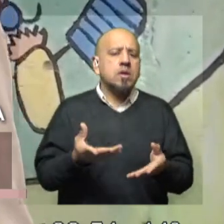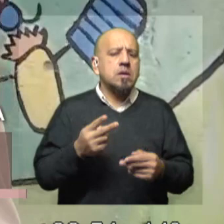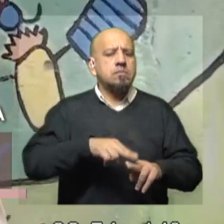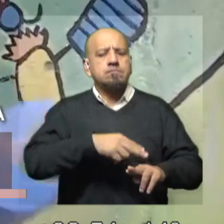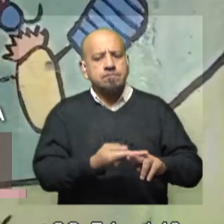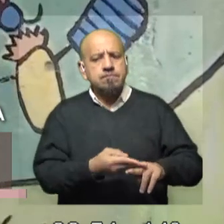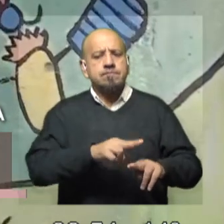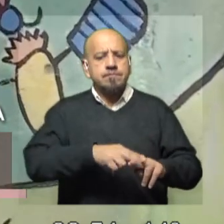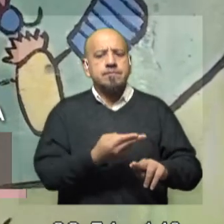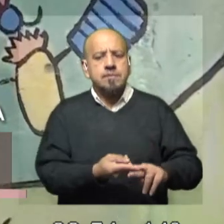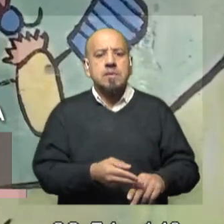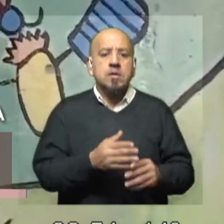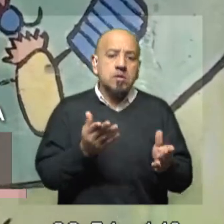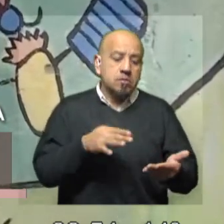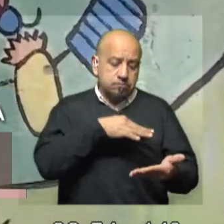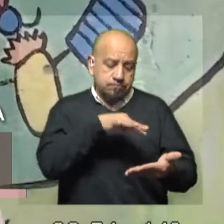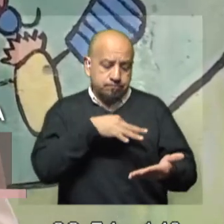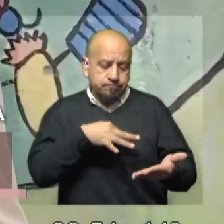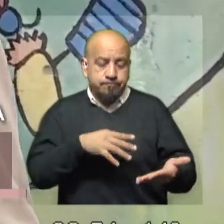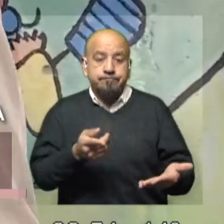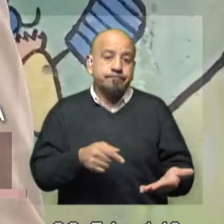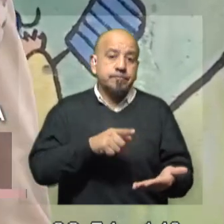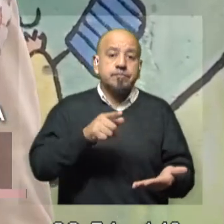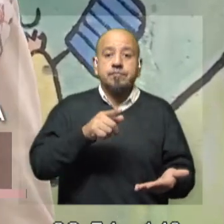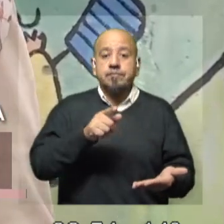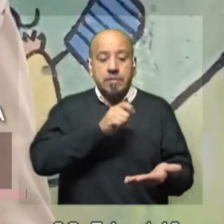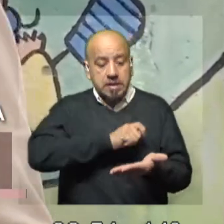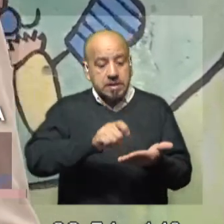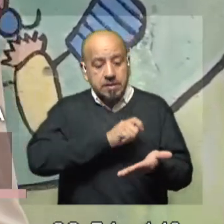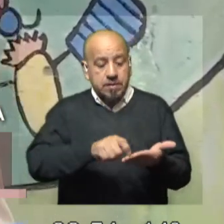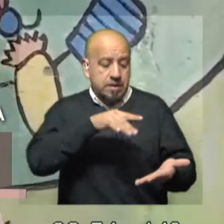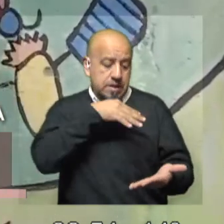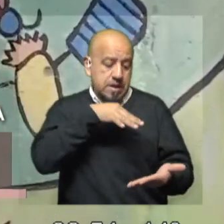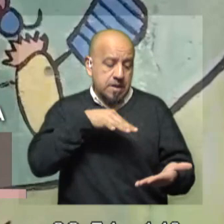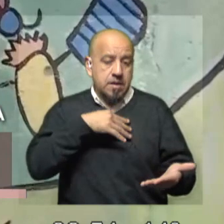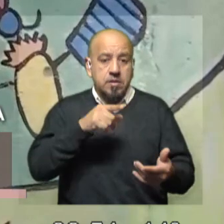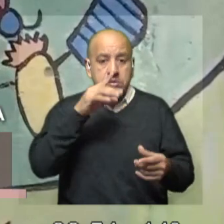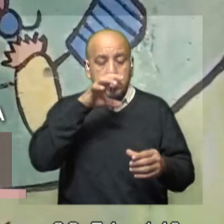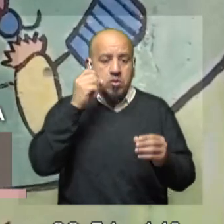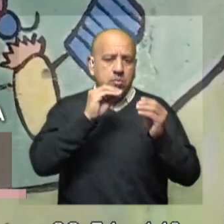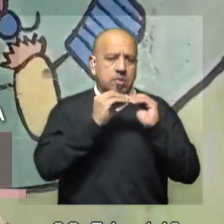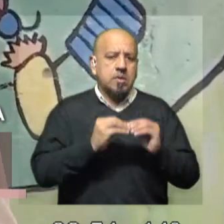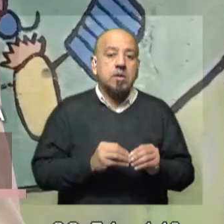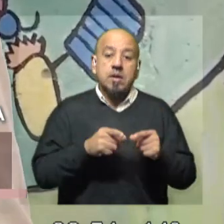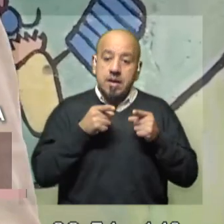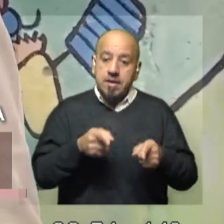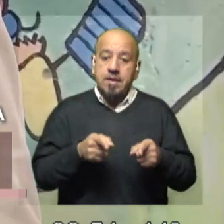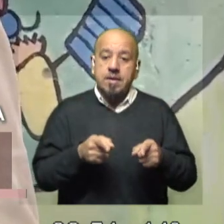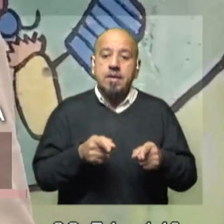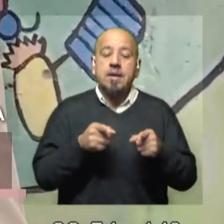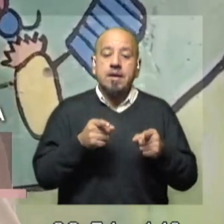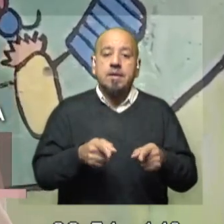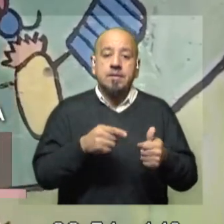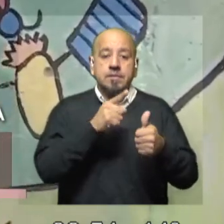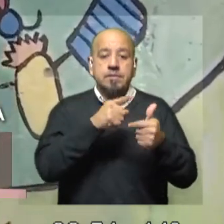niño? Repite porque no sabe leer o escribir o porque no hace cálculo o numeración. Entonces ahí es que estamos